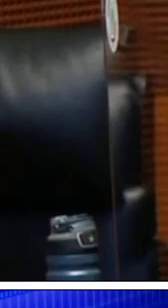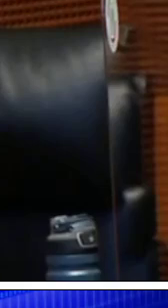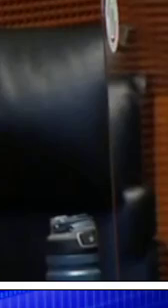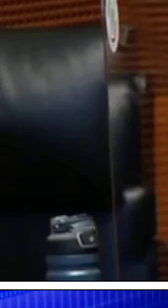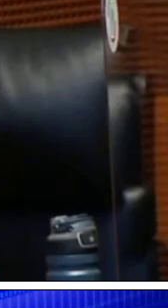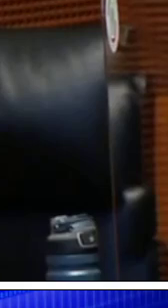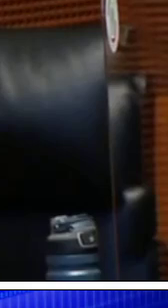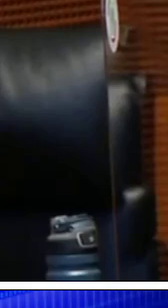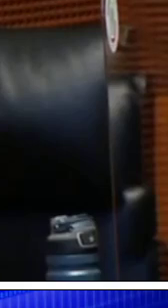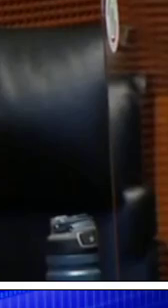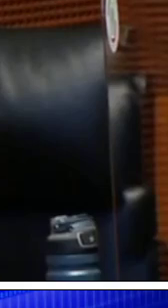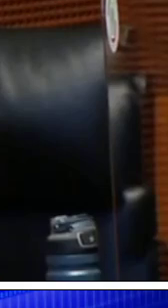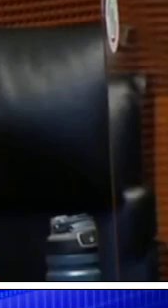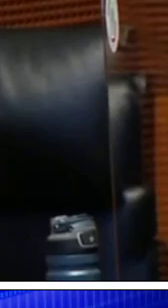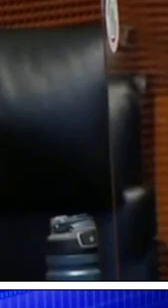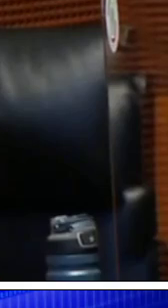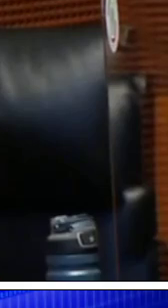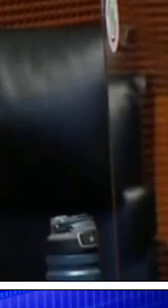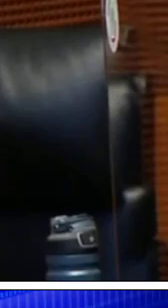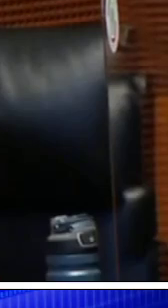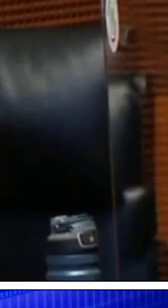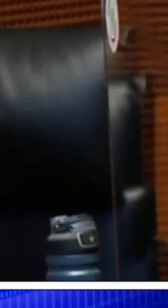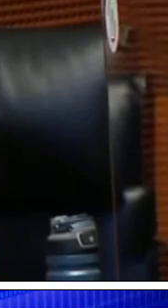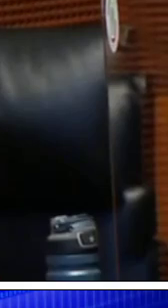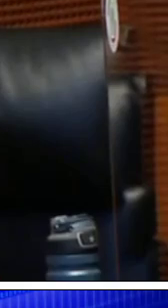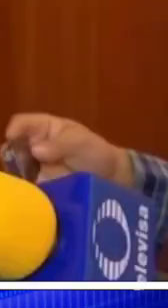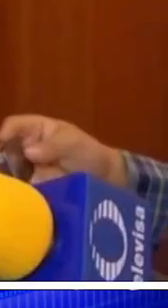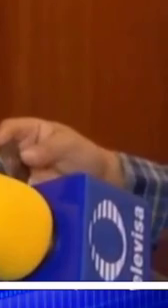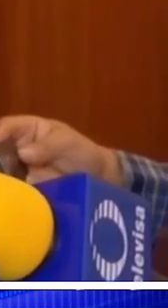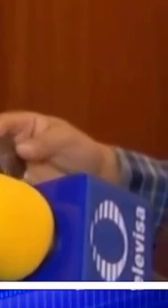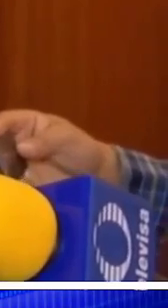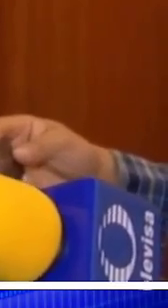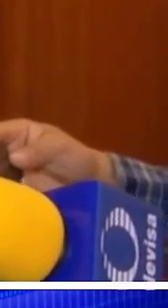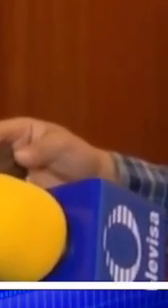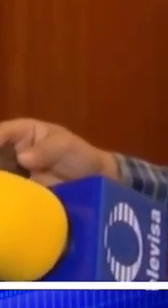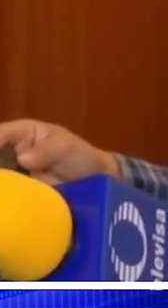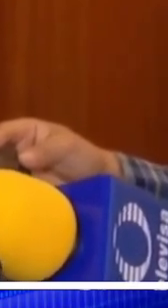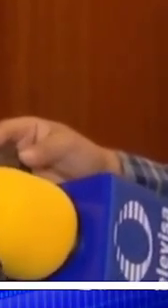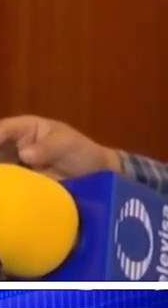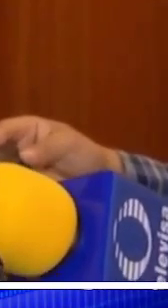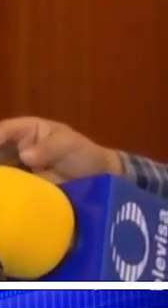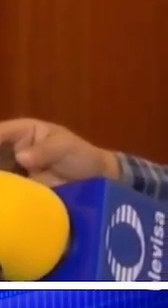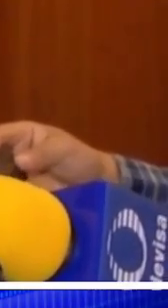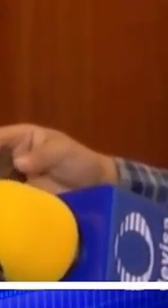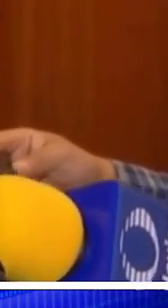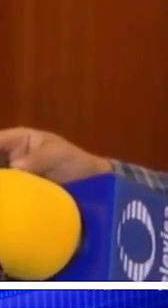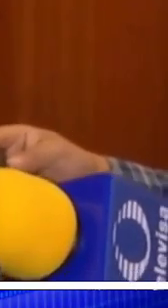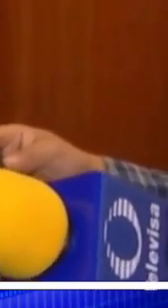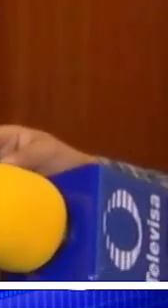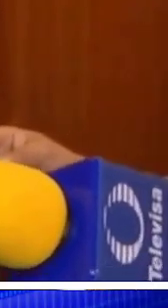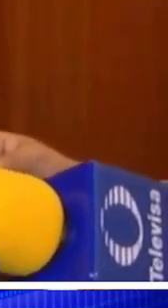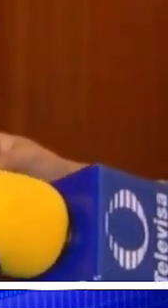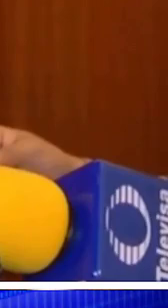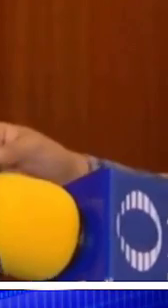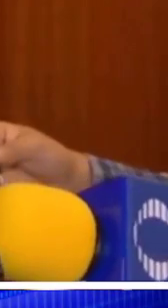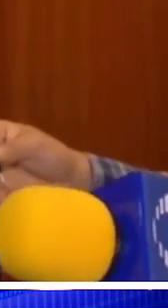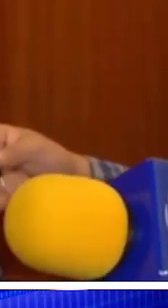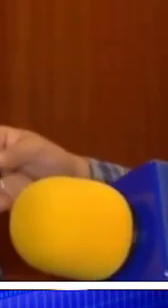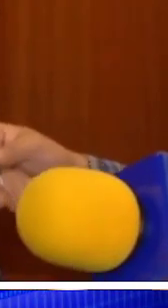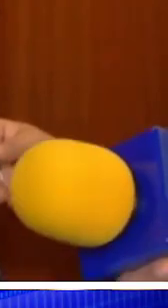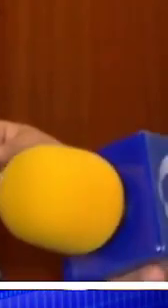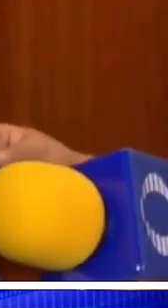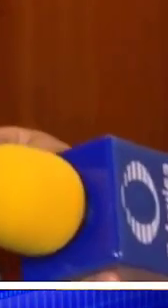cual recurrir porque ellos mismos también estarían rompiendo este orden constitucional en fin así de grave